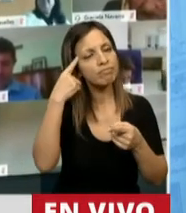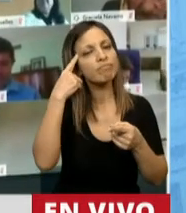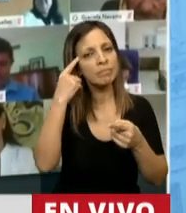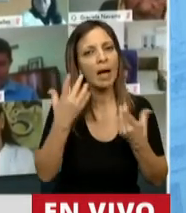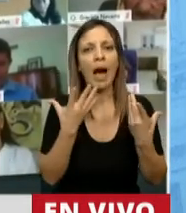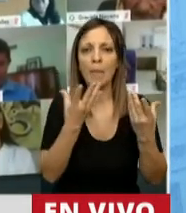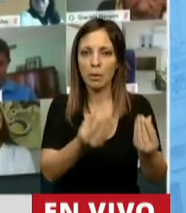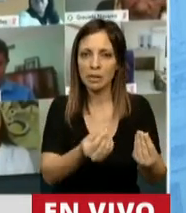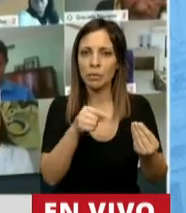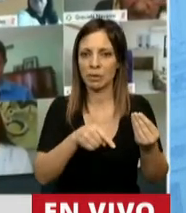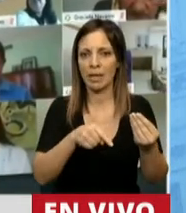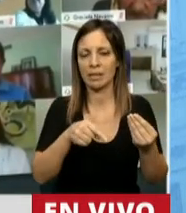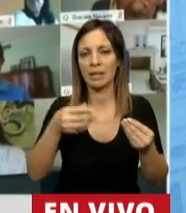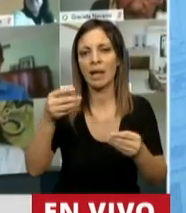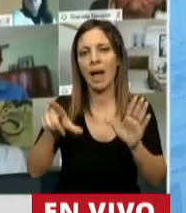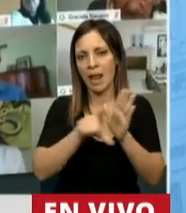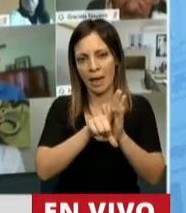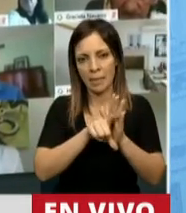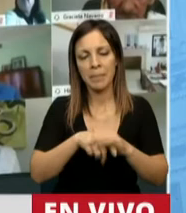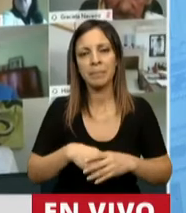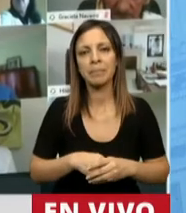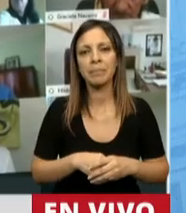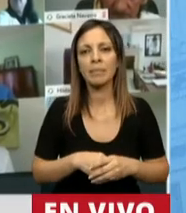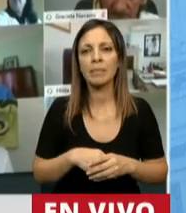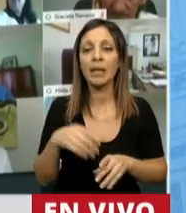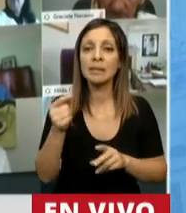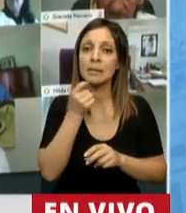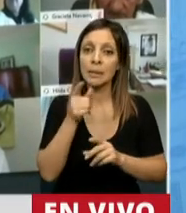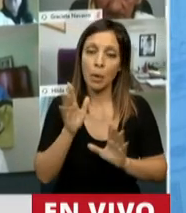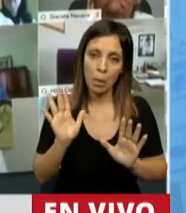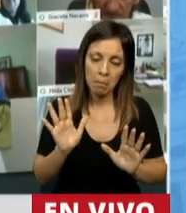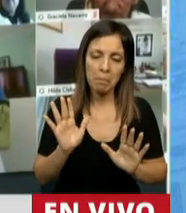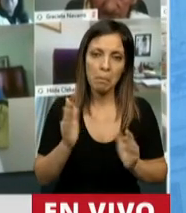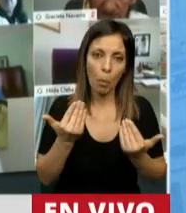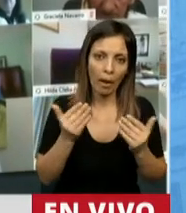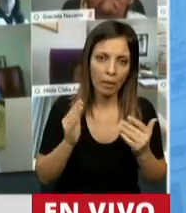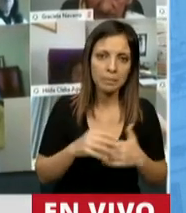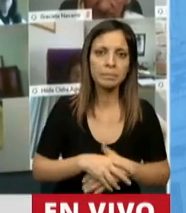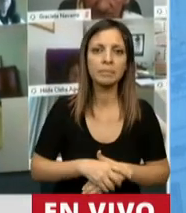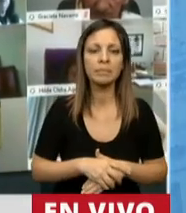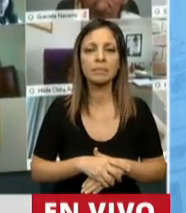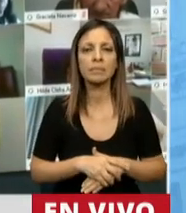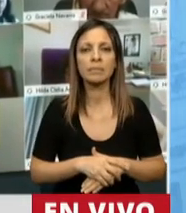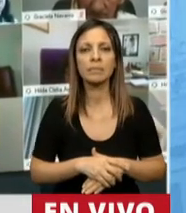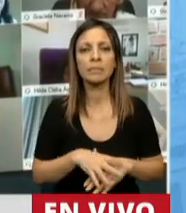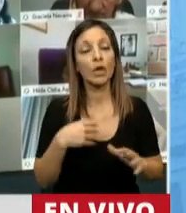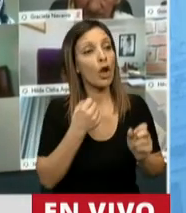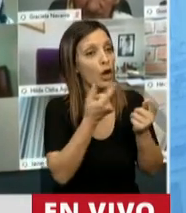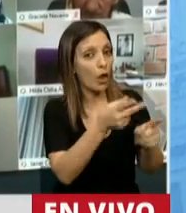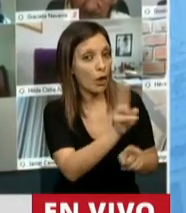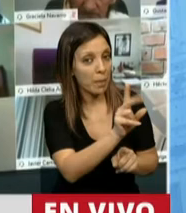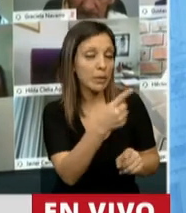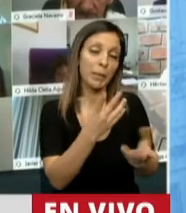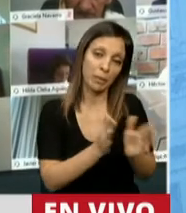esta ampliación presupuestaria. Pero si usted me permite también, señor presidente, quiero referirme de una